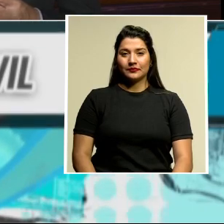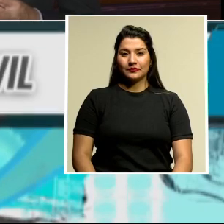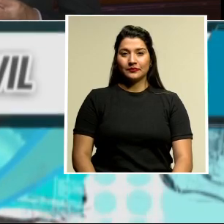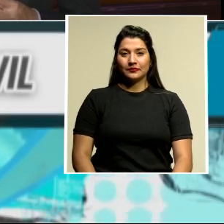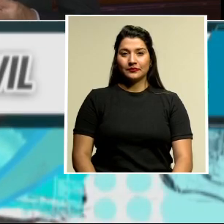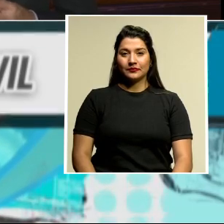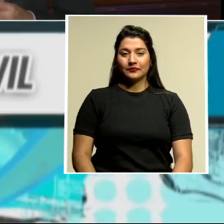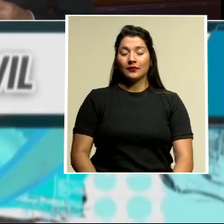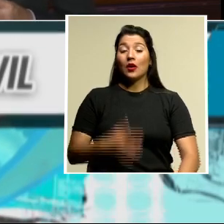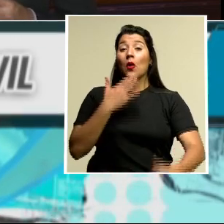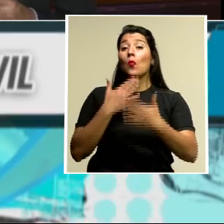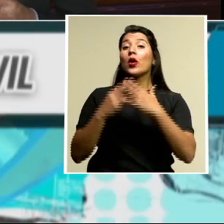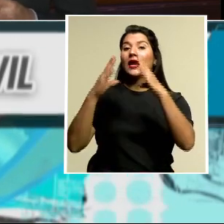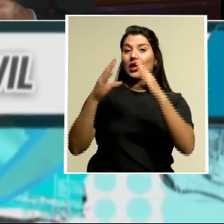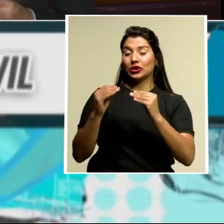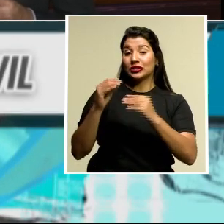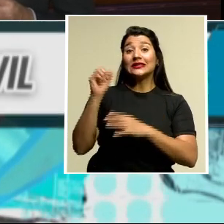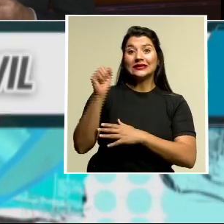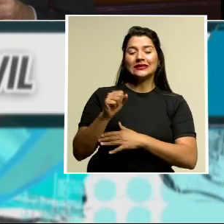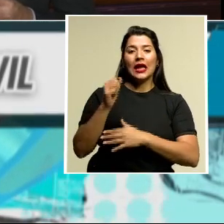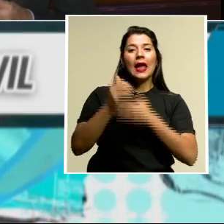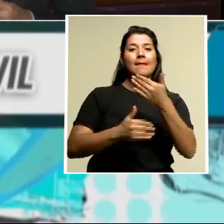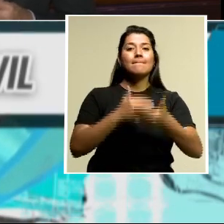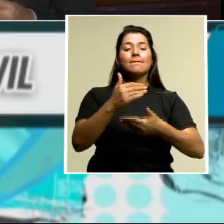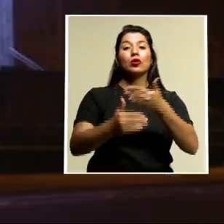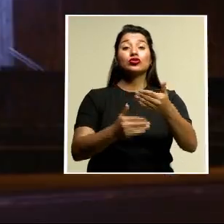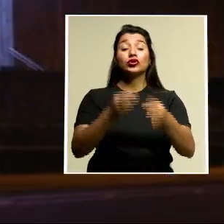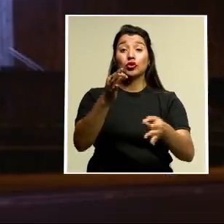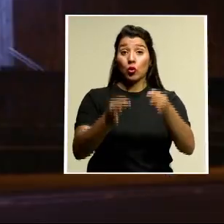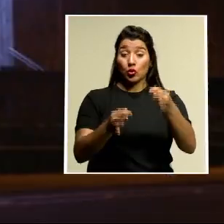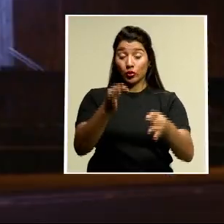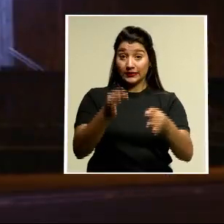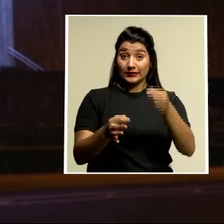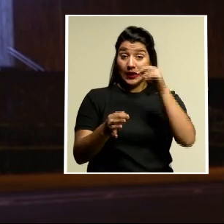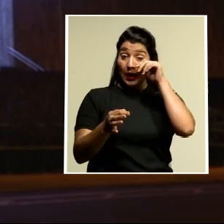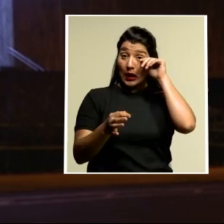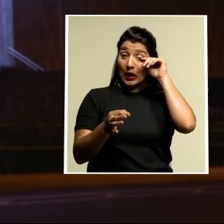Banco Popular presenta el tipo de cambio.